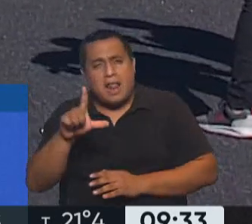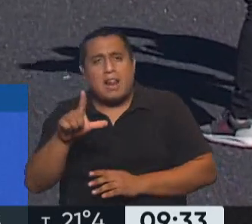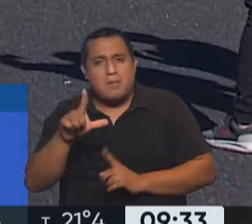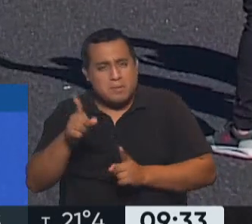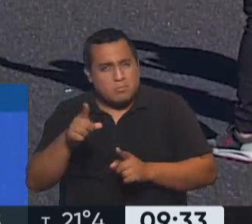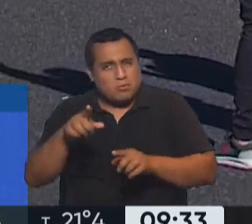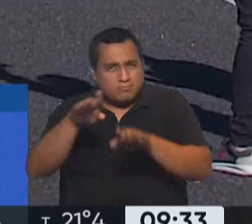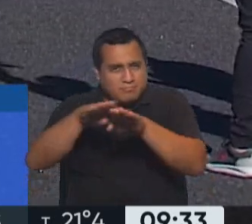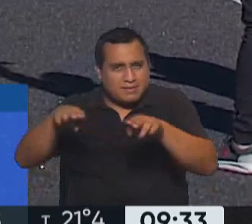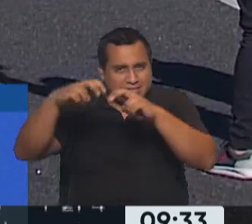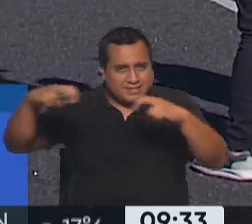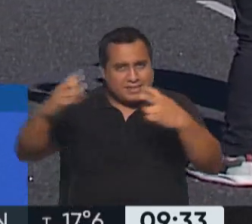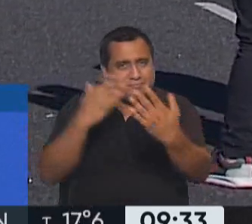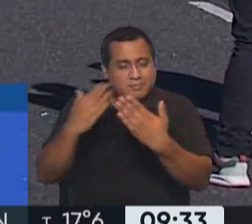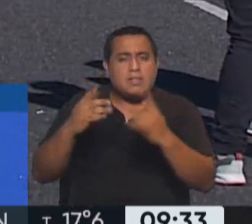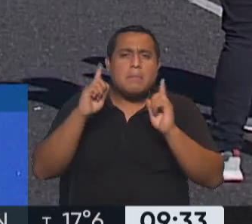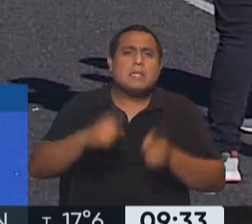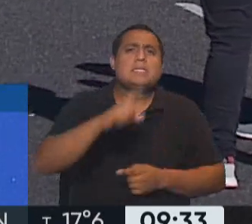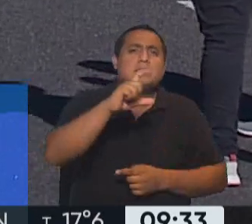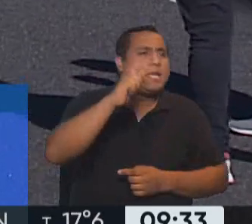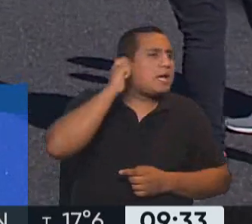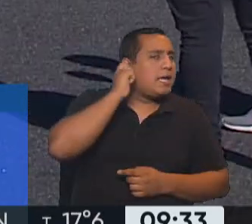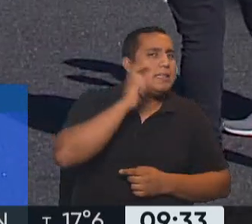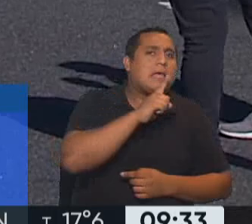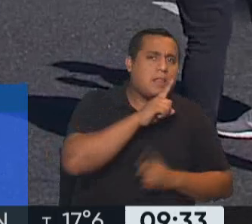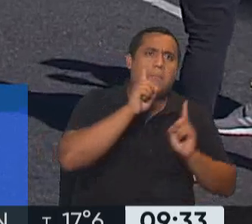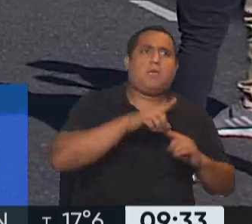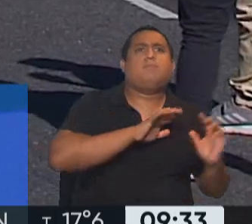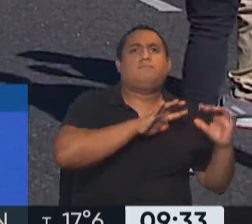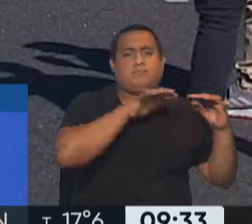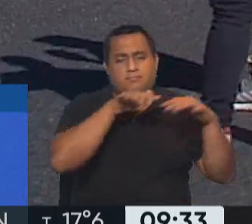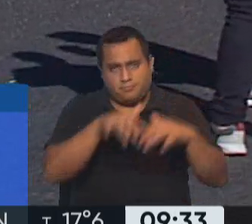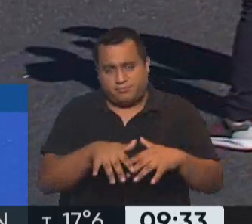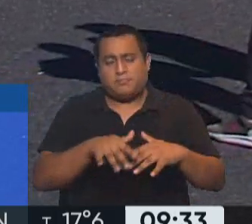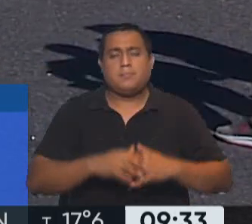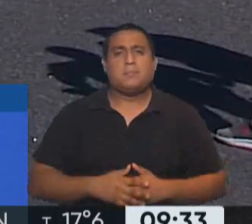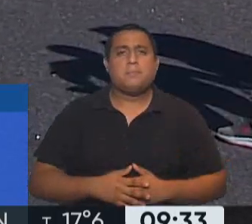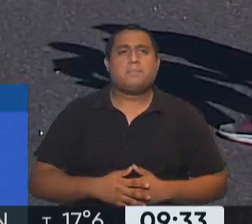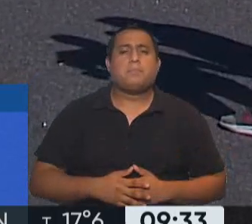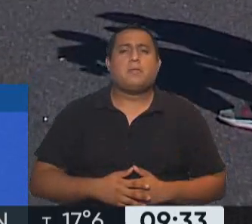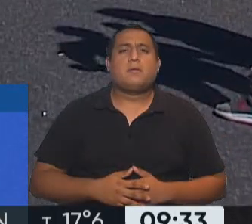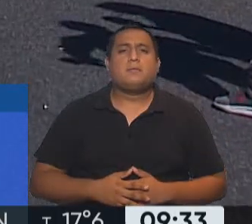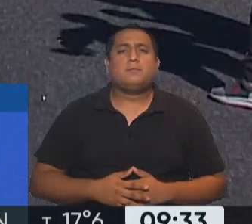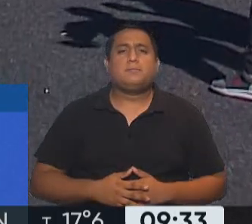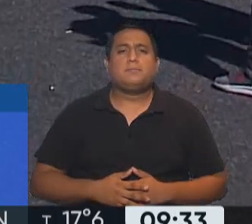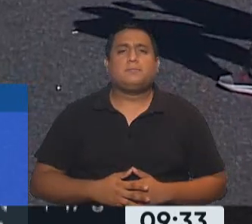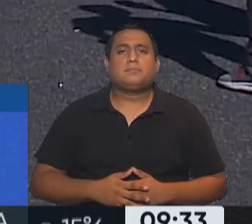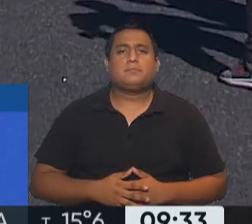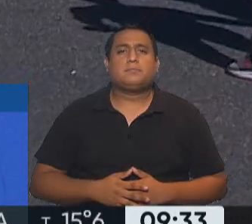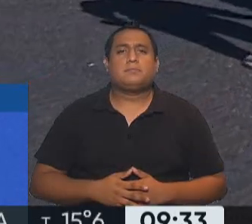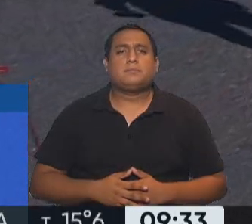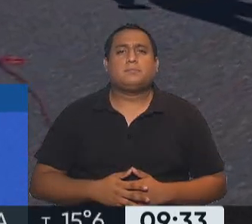en la mesa, sino también que la CGT ha prometido su presencia, ha dejado parte también